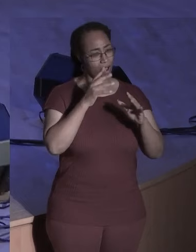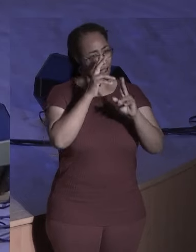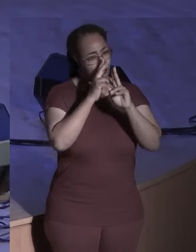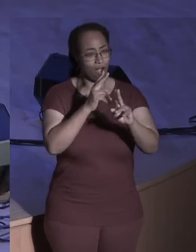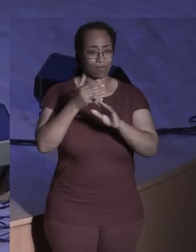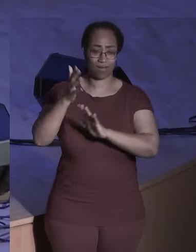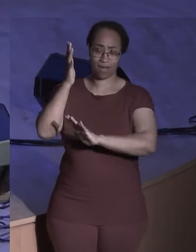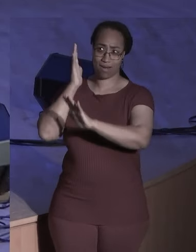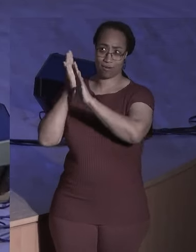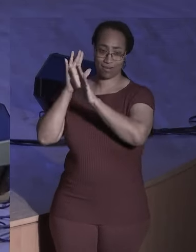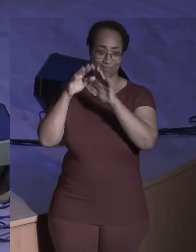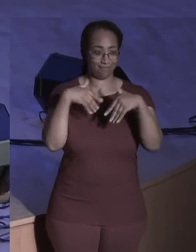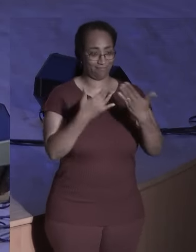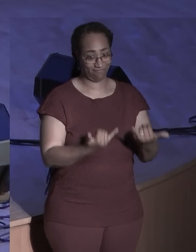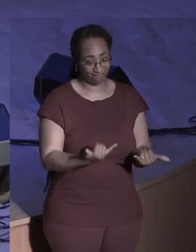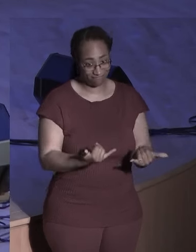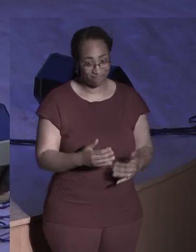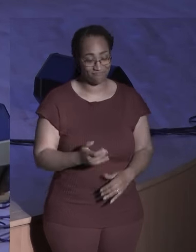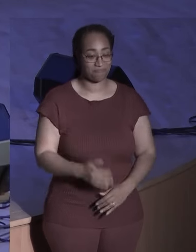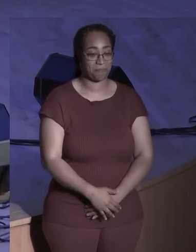Chey, pueblo de América.